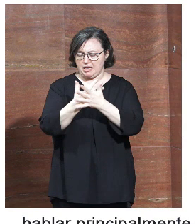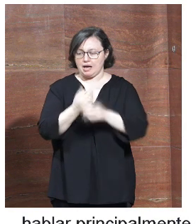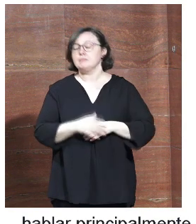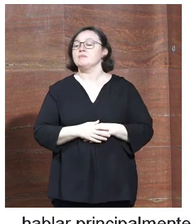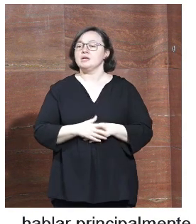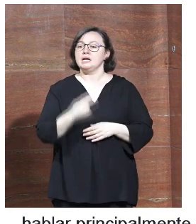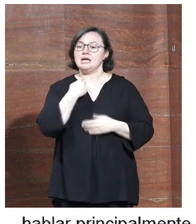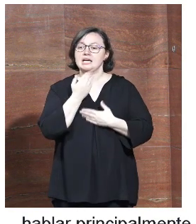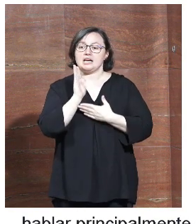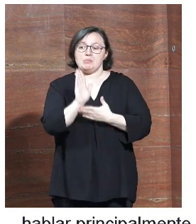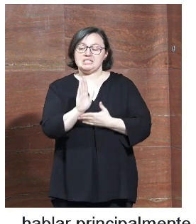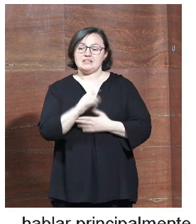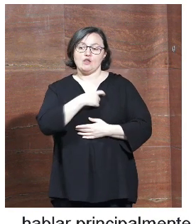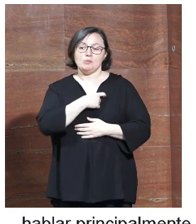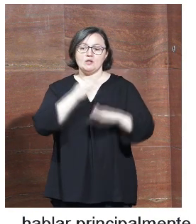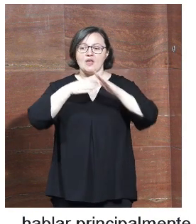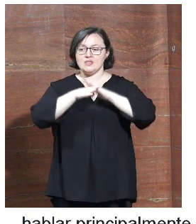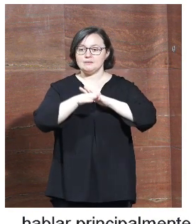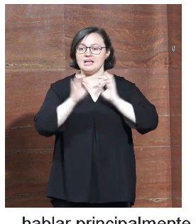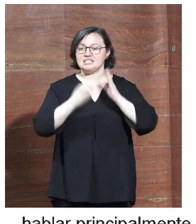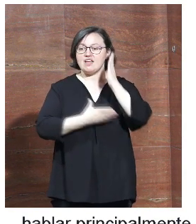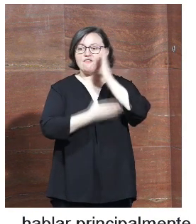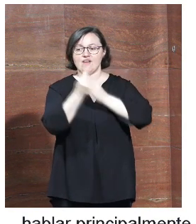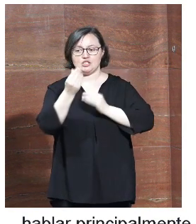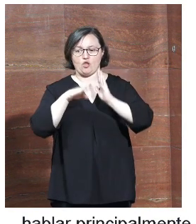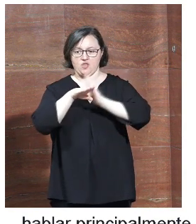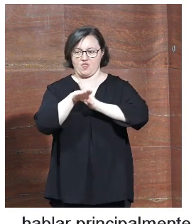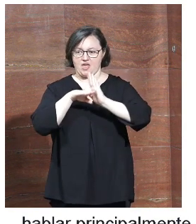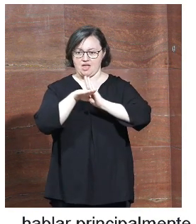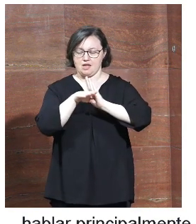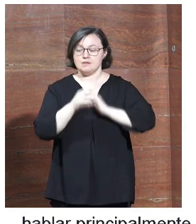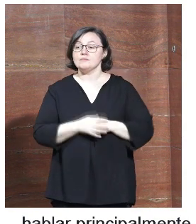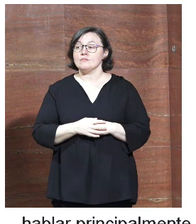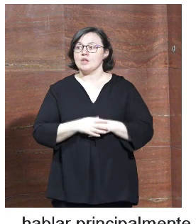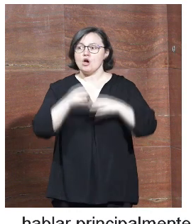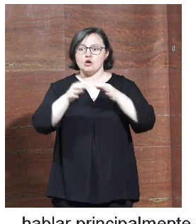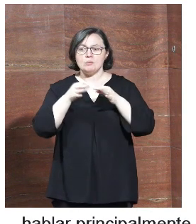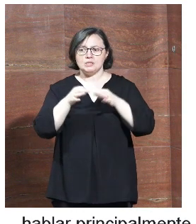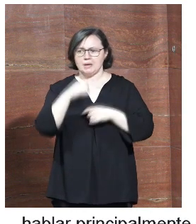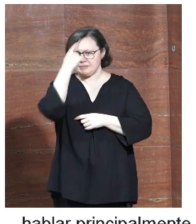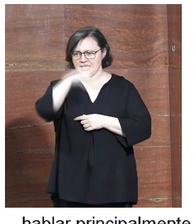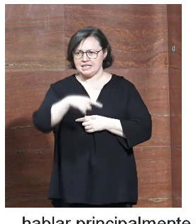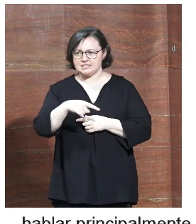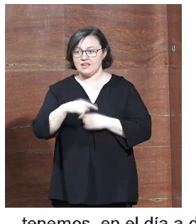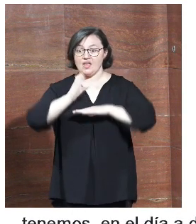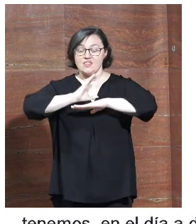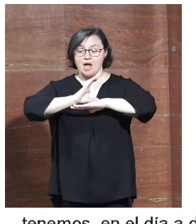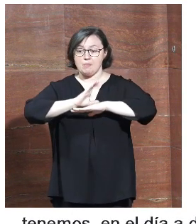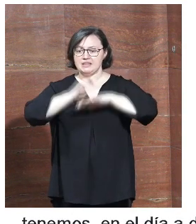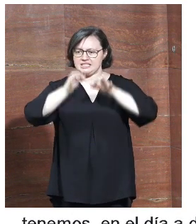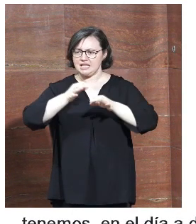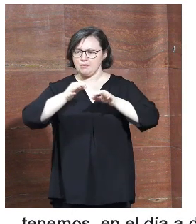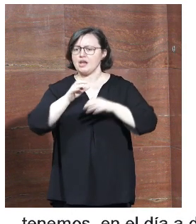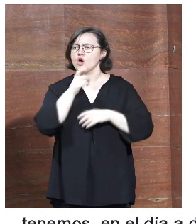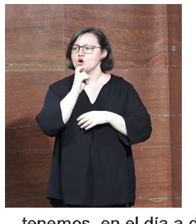representante de la Comisión de Accesibilidad de FASOCIDE y, como siempre, vosotros sabéis que en el CEAPAT siempre